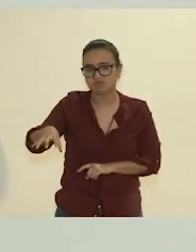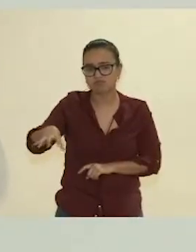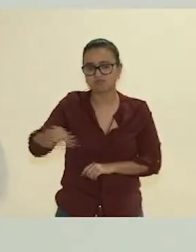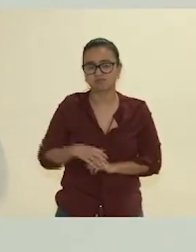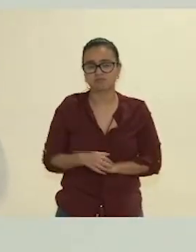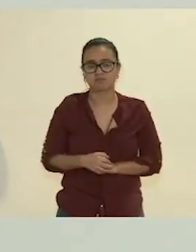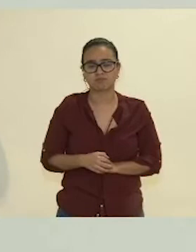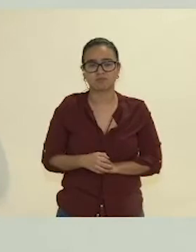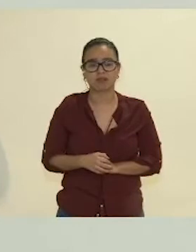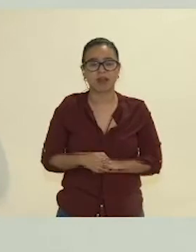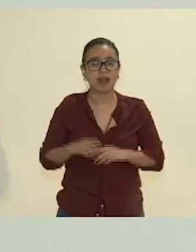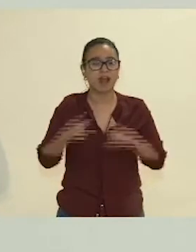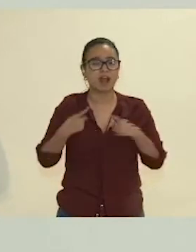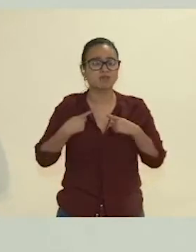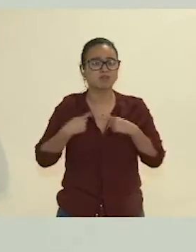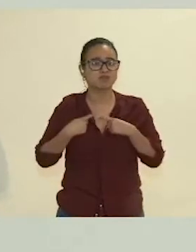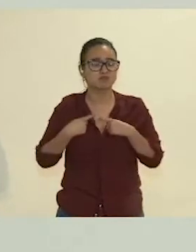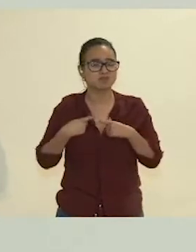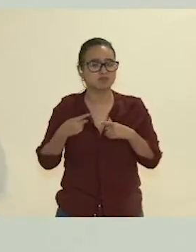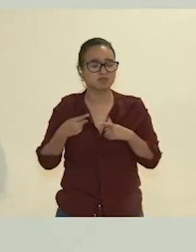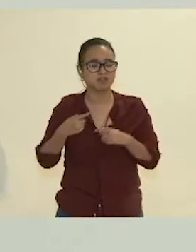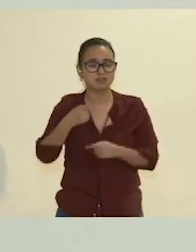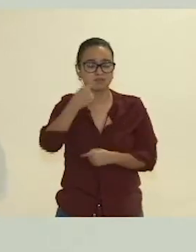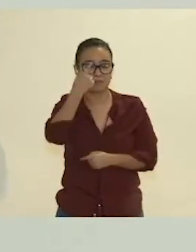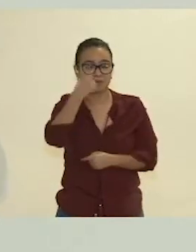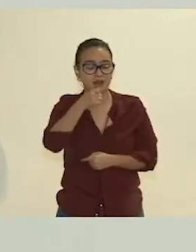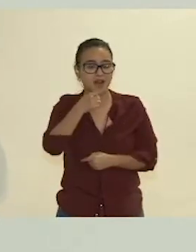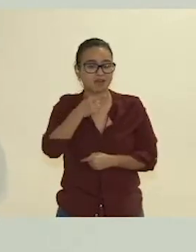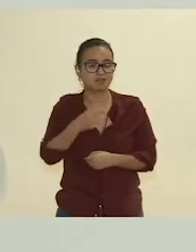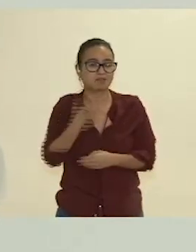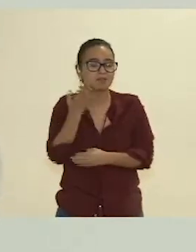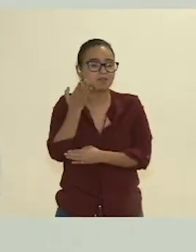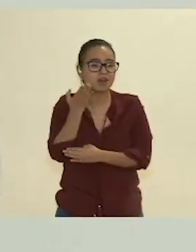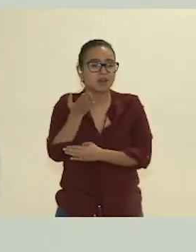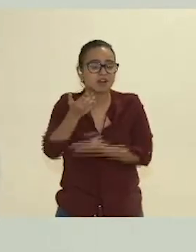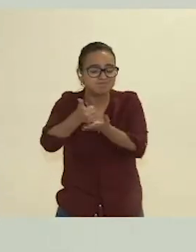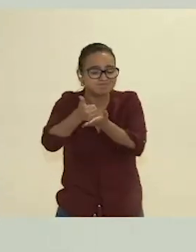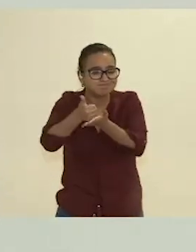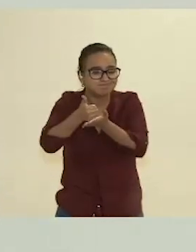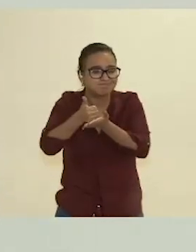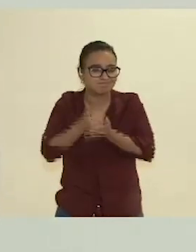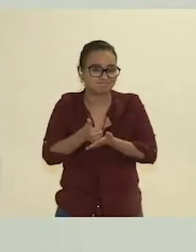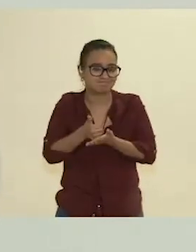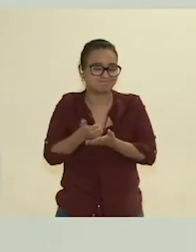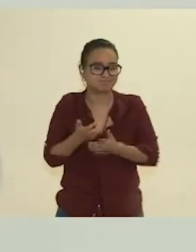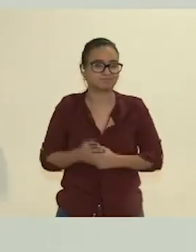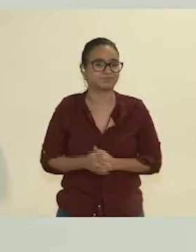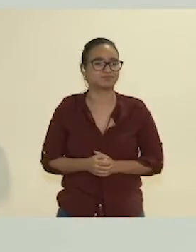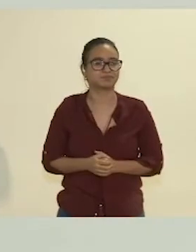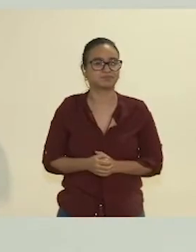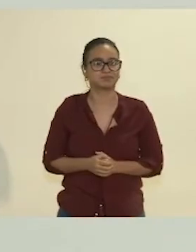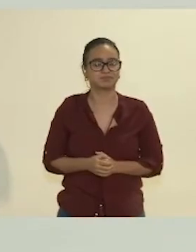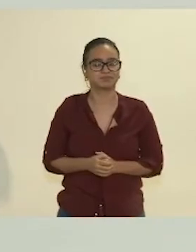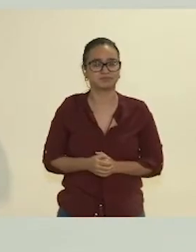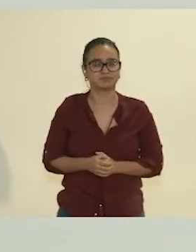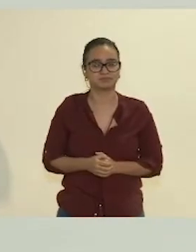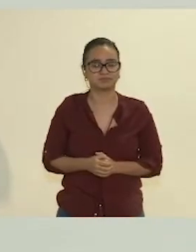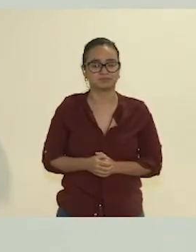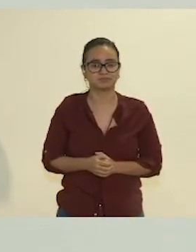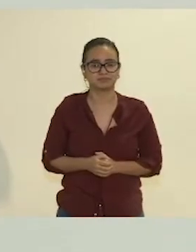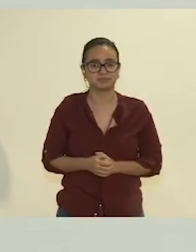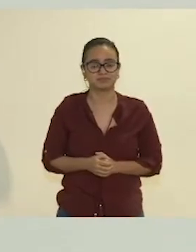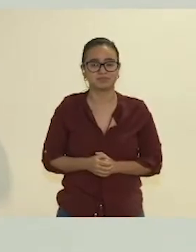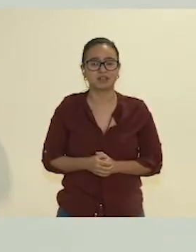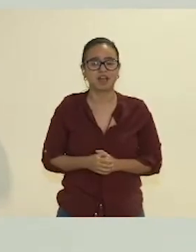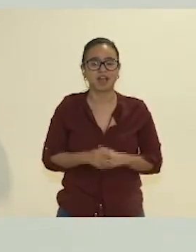del consumidor para poder pedirle su intervención en este caso. Sabemos que las